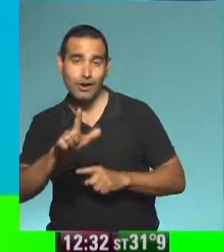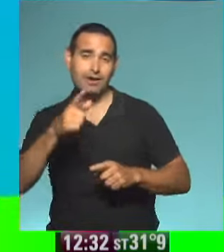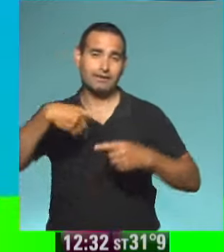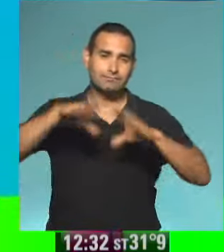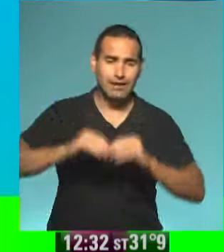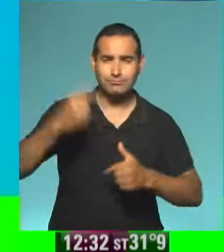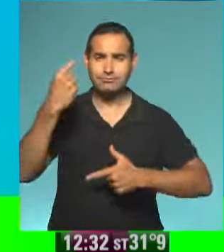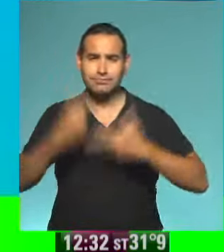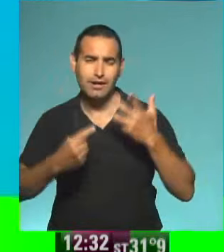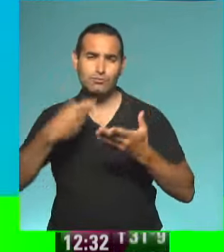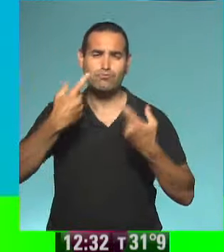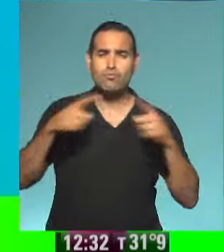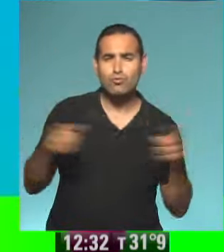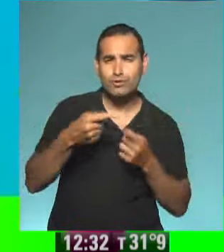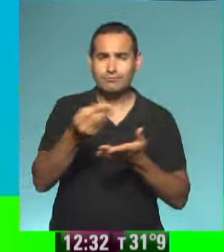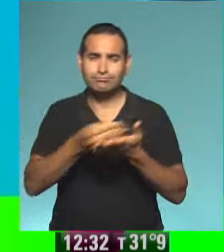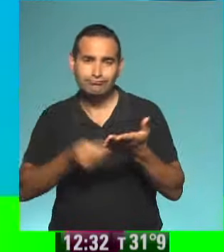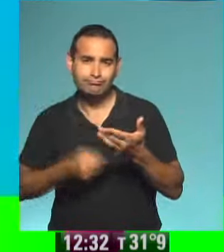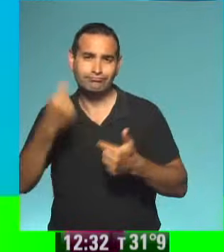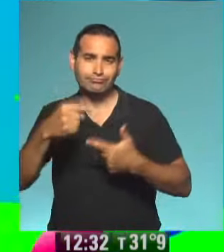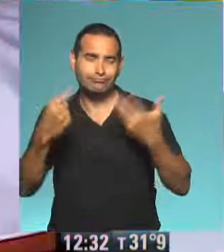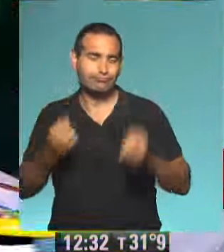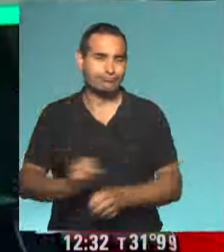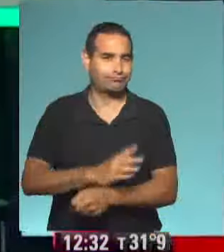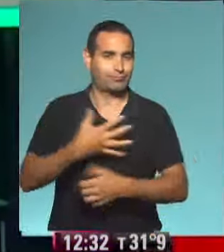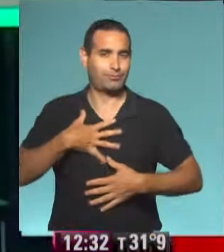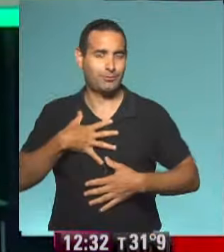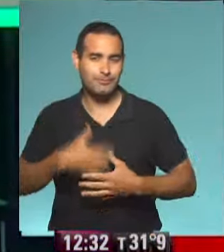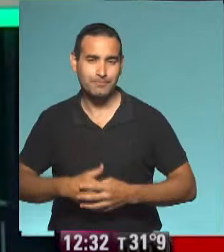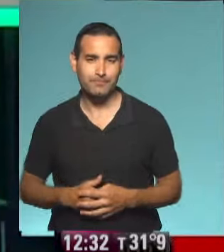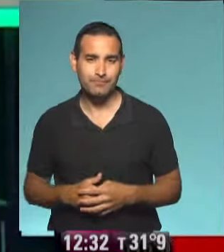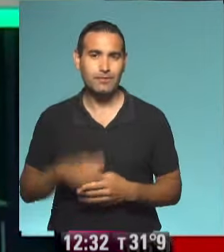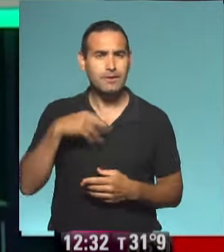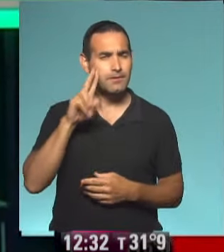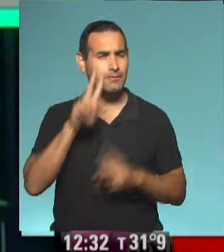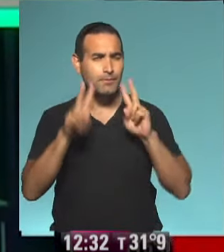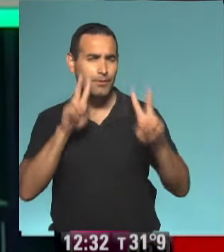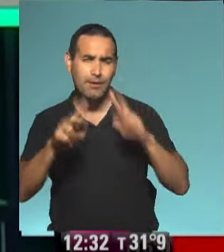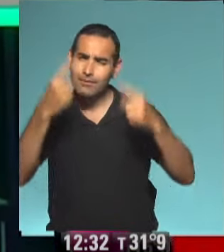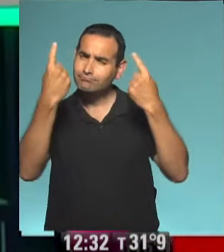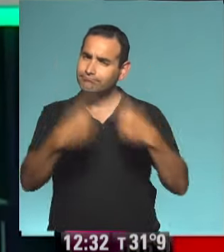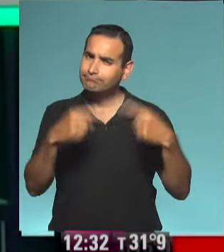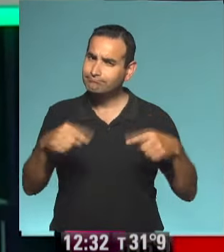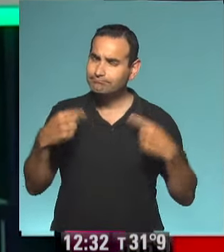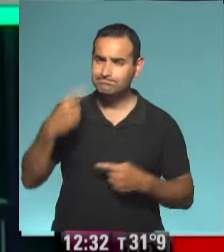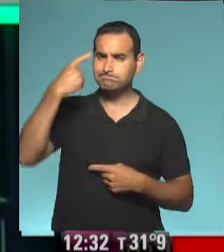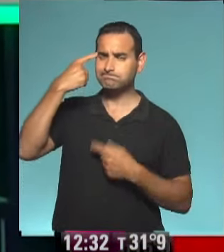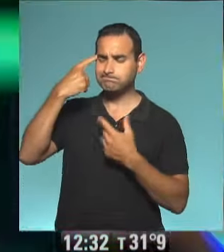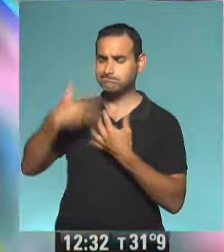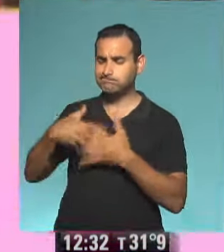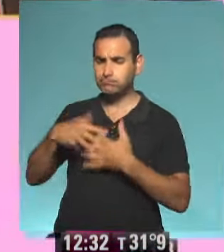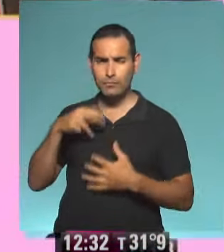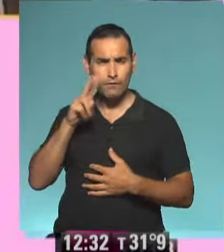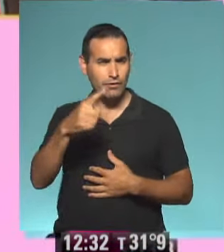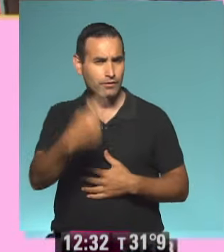nuevo día, música, plástica y teatro, en arte, cómo nos apasionarte. Uno a veces empieza a ver otras cosas cuando se hace preguntas de qué estoy